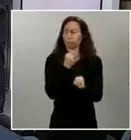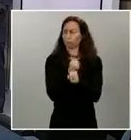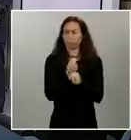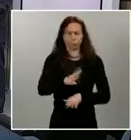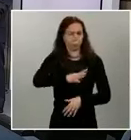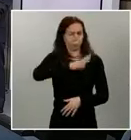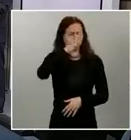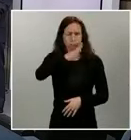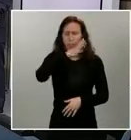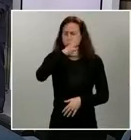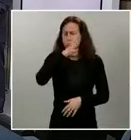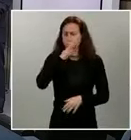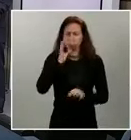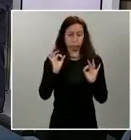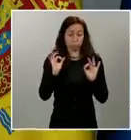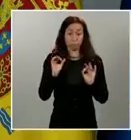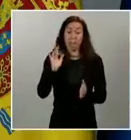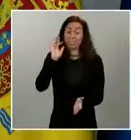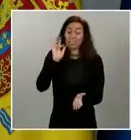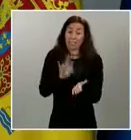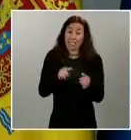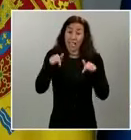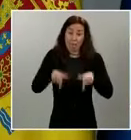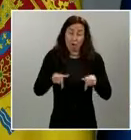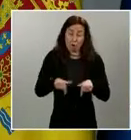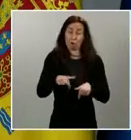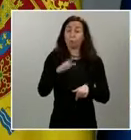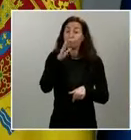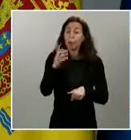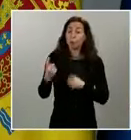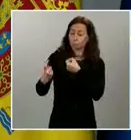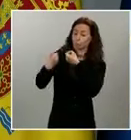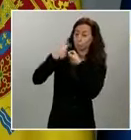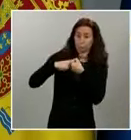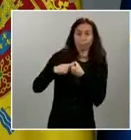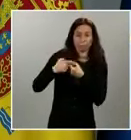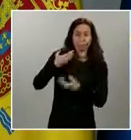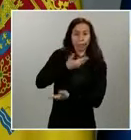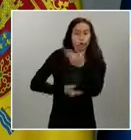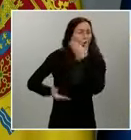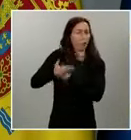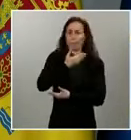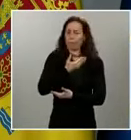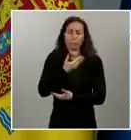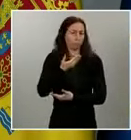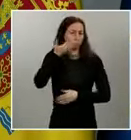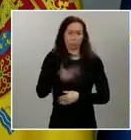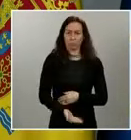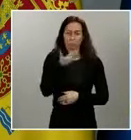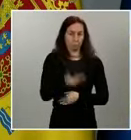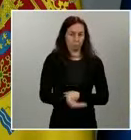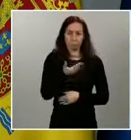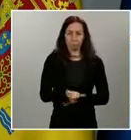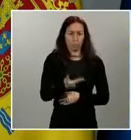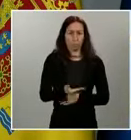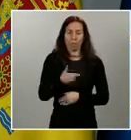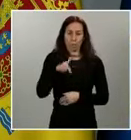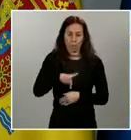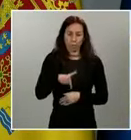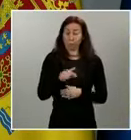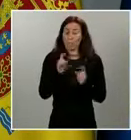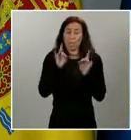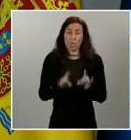especialmente en un día como hoy, su participación ha sido esencial, su participación ha sido vital, al igual que con los demás, al igual